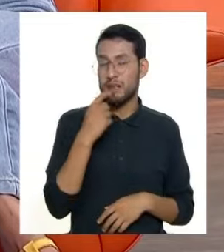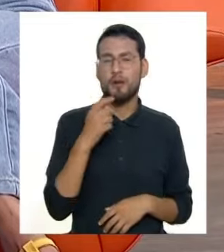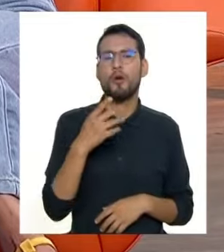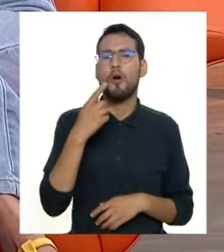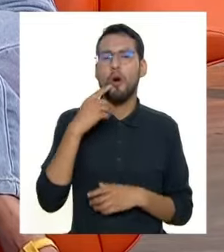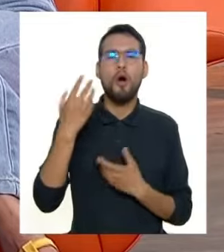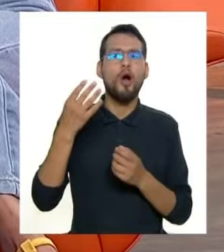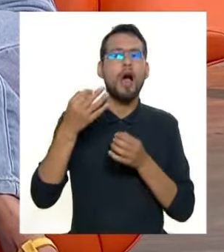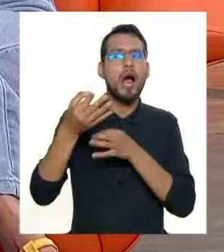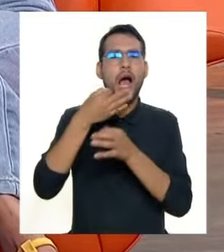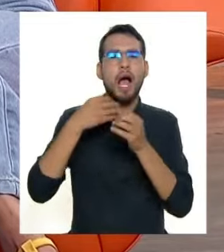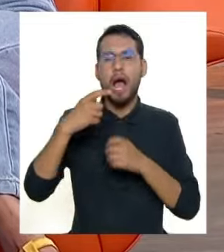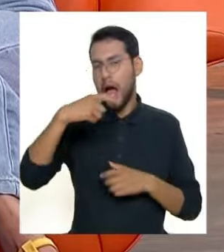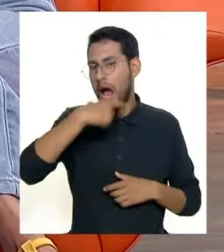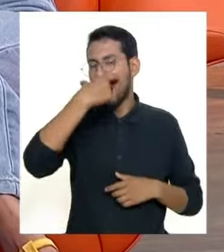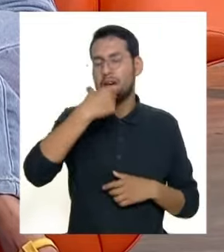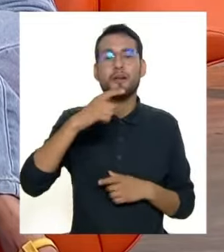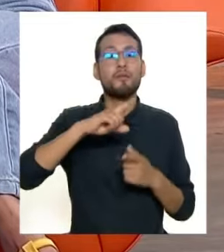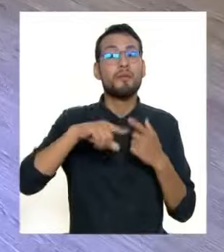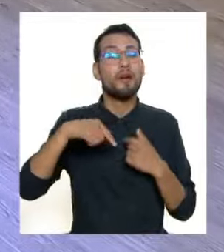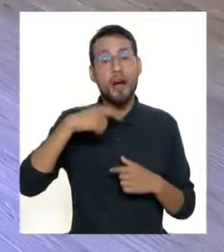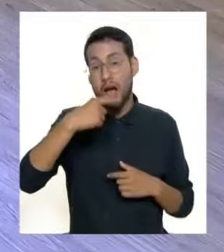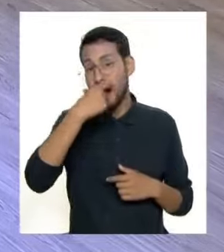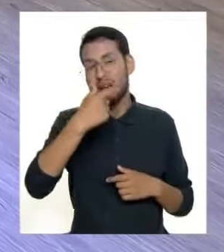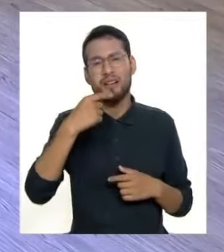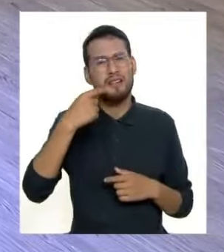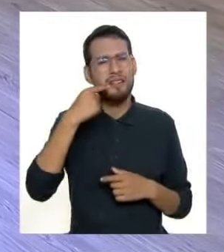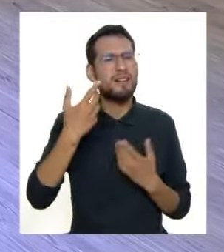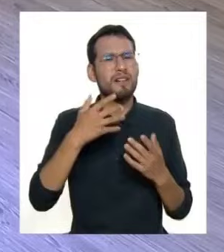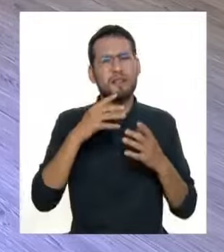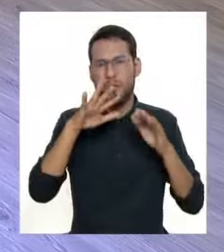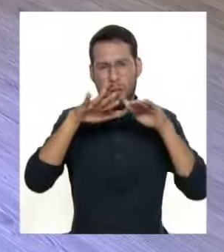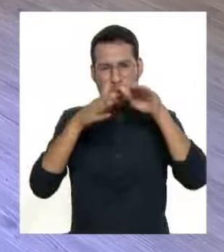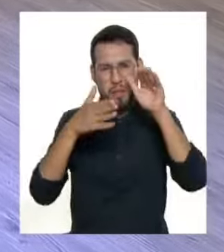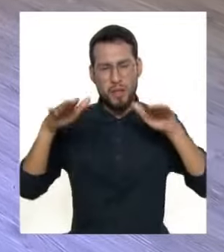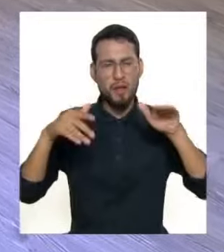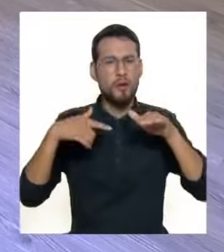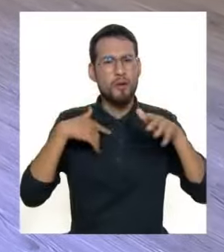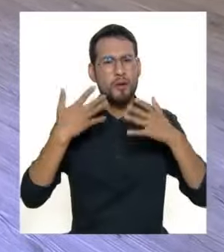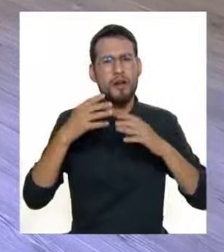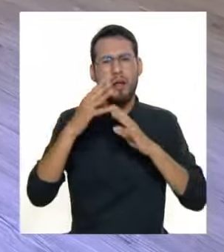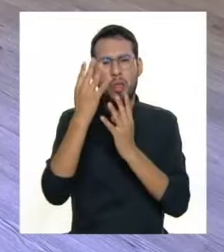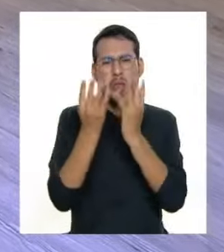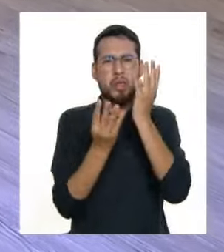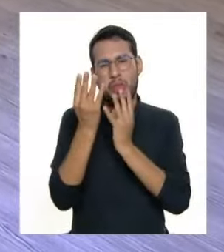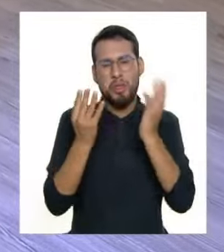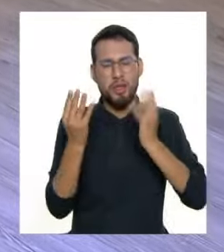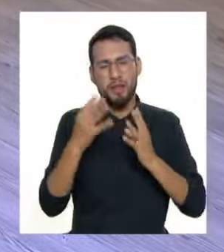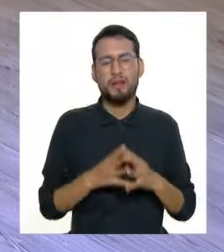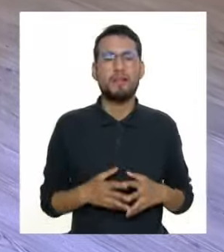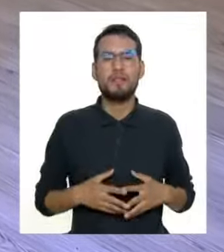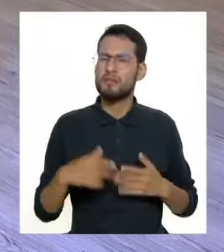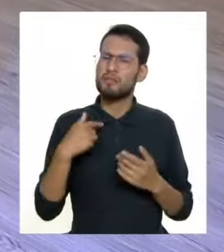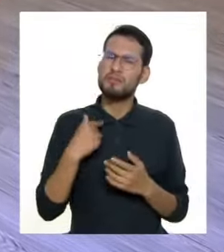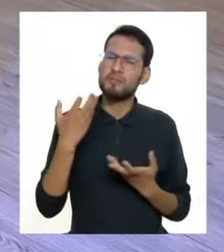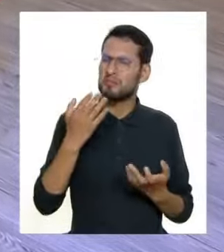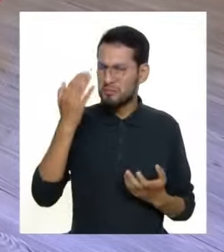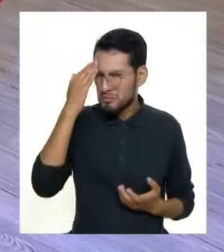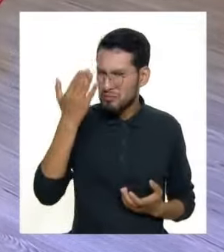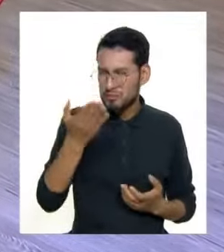postizas, pero a la hora que me la han puesto está bien, pero no están parejos. Las tengo todas disparejas. Entonces quisiera